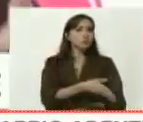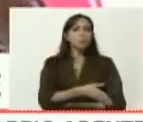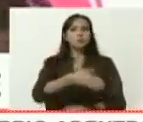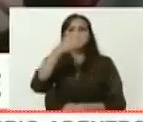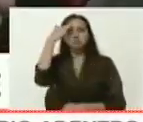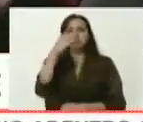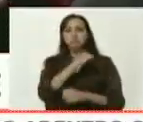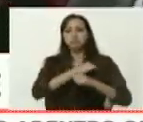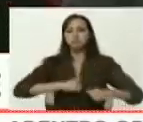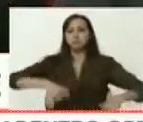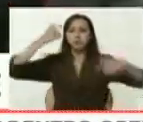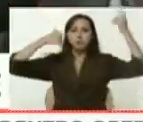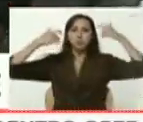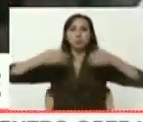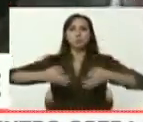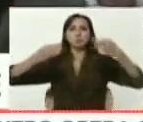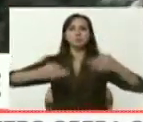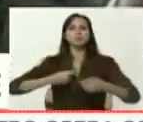soldado de Chávez.